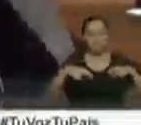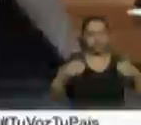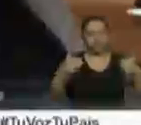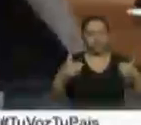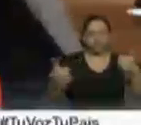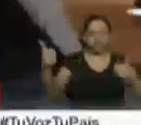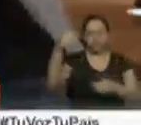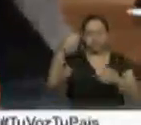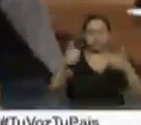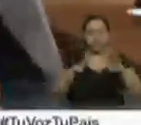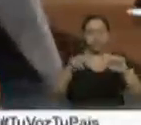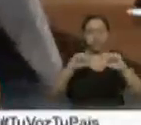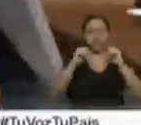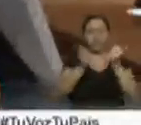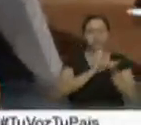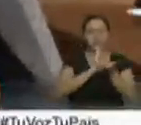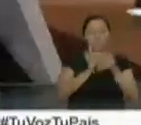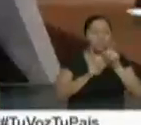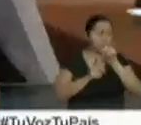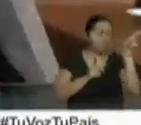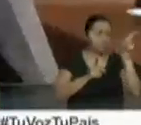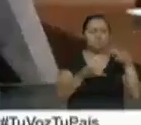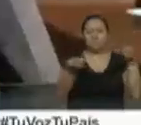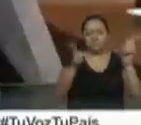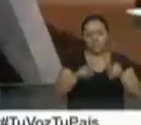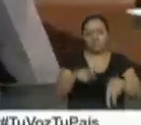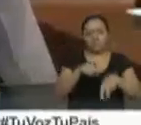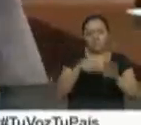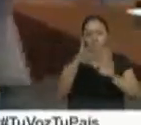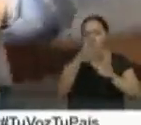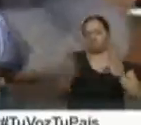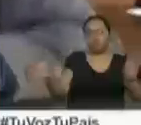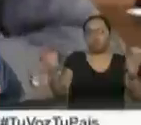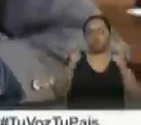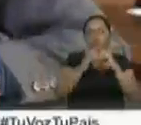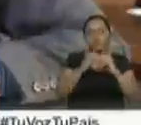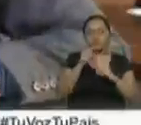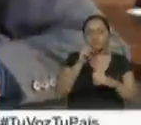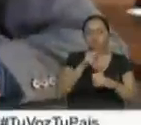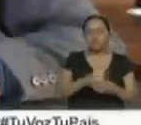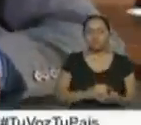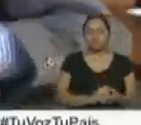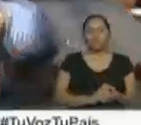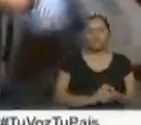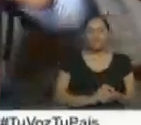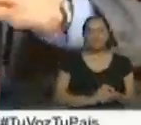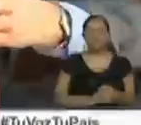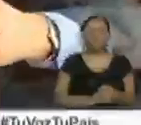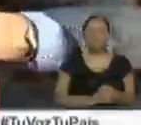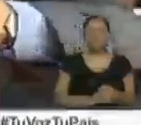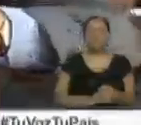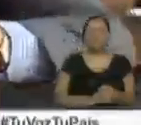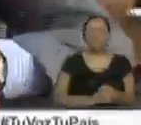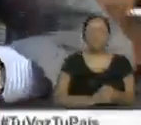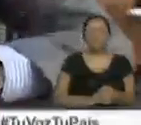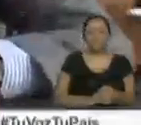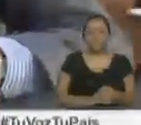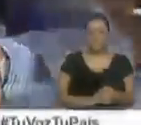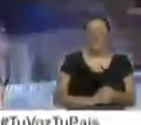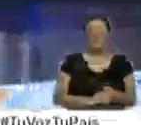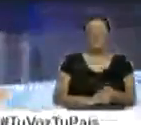a toda la Asamblea en muchos periodos, incluido la de Montecristi. Luis Andrade, Noticiero